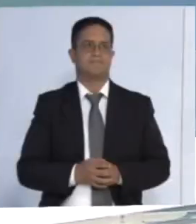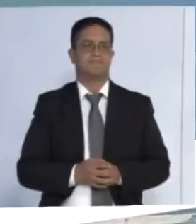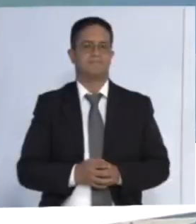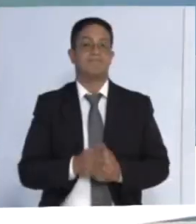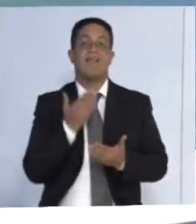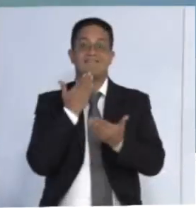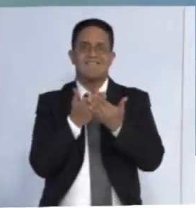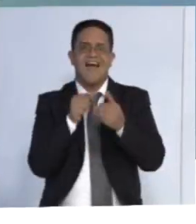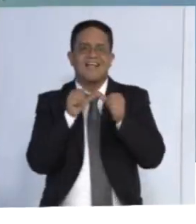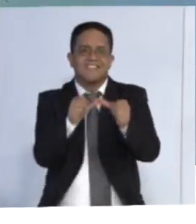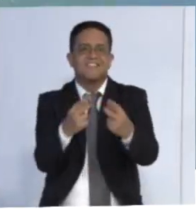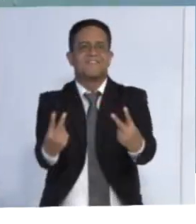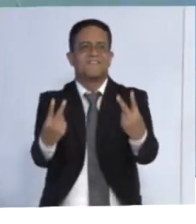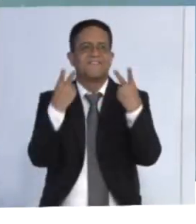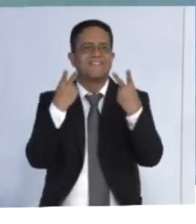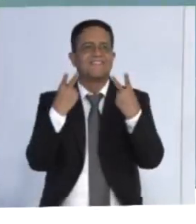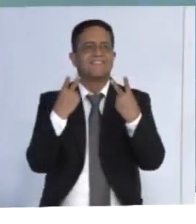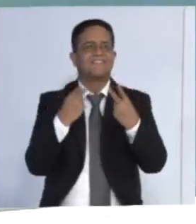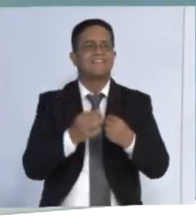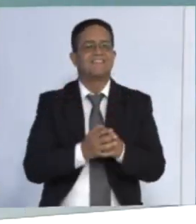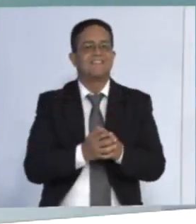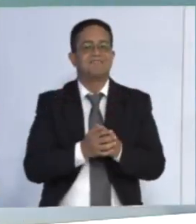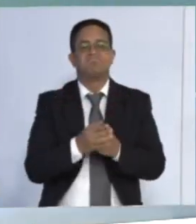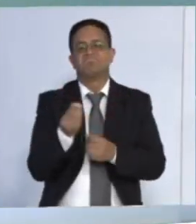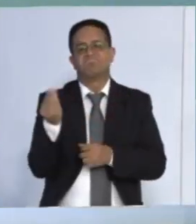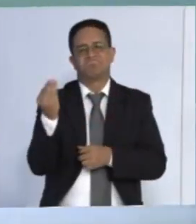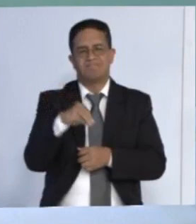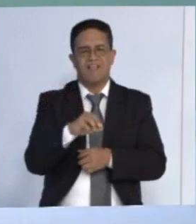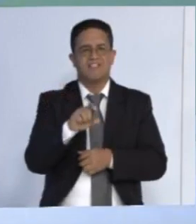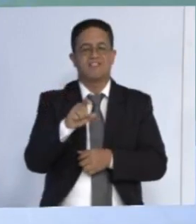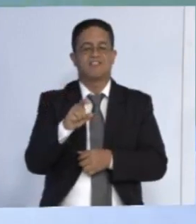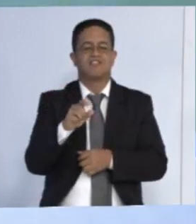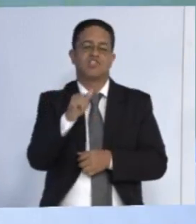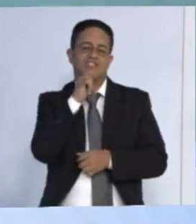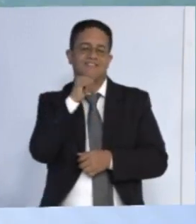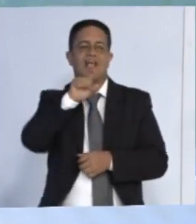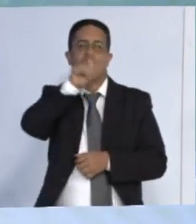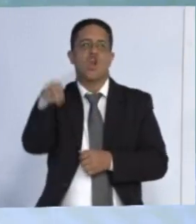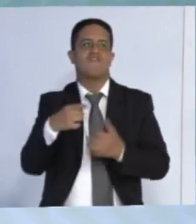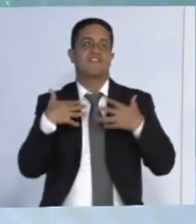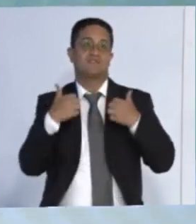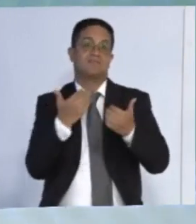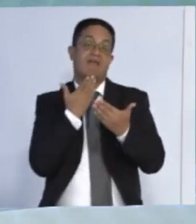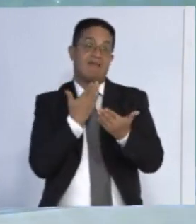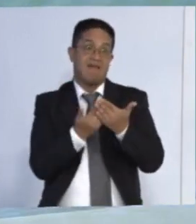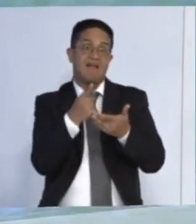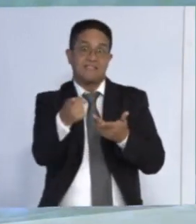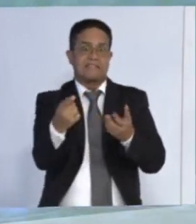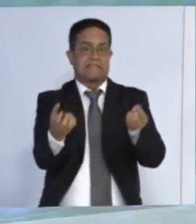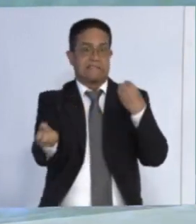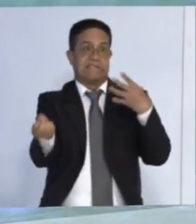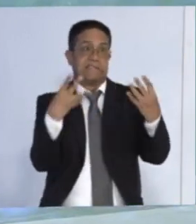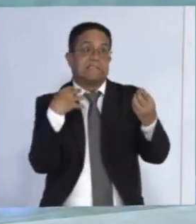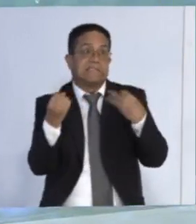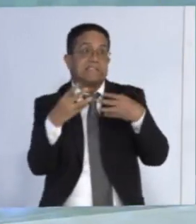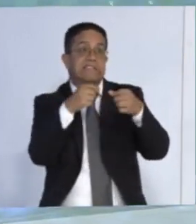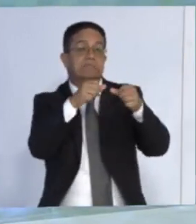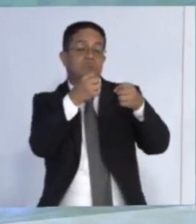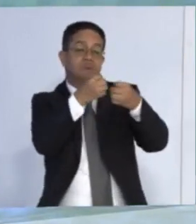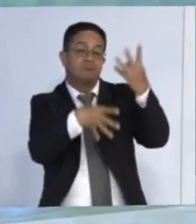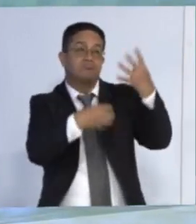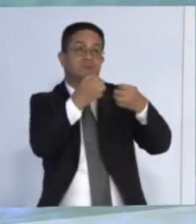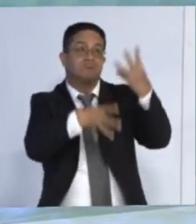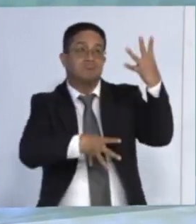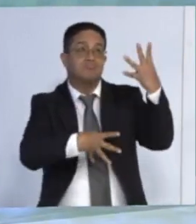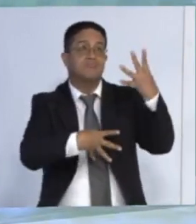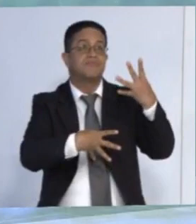Gracias por continuar en nuestra sintonía. Seguimos con mucho más de Noticias Globovisión Salud, agradeciendo la sintonía, la participación, sus comentarios. El doctor José